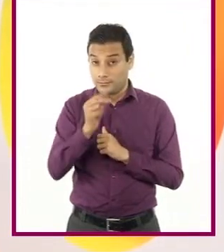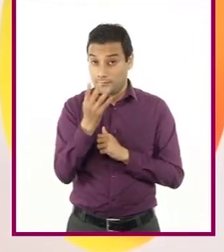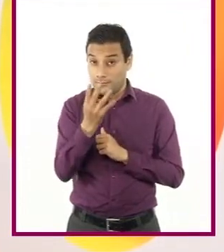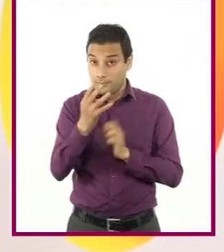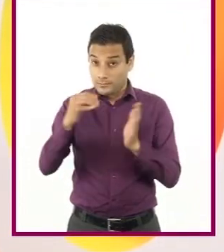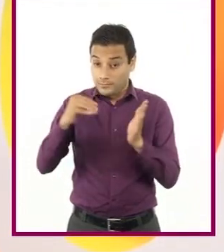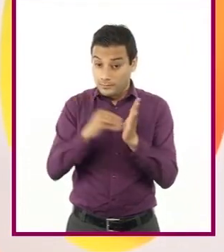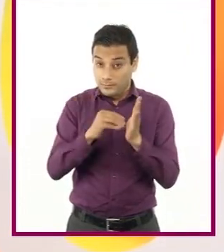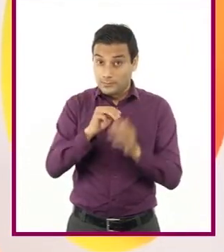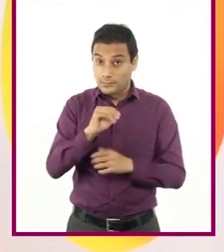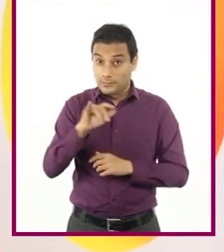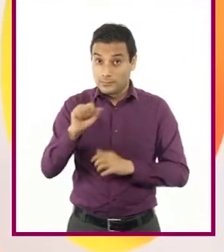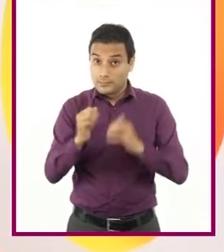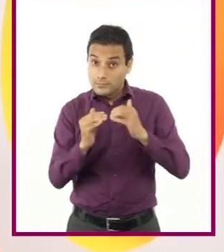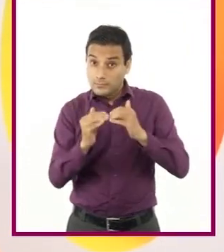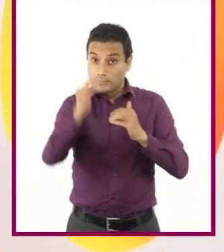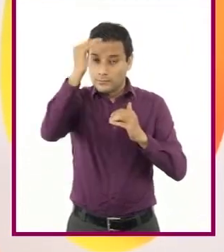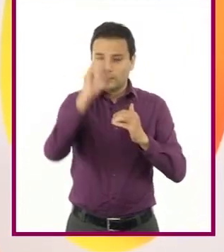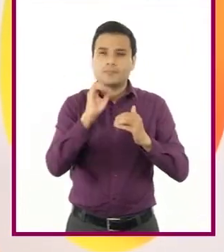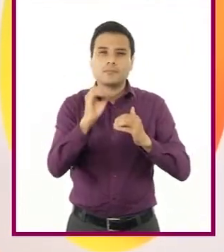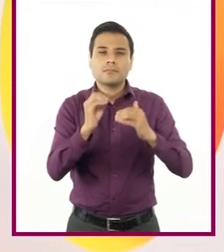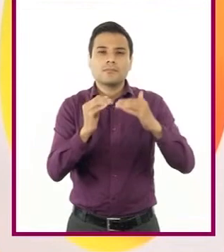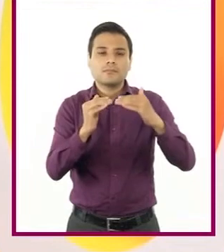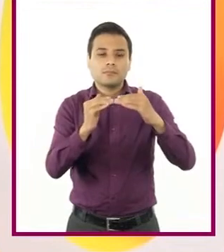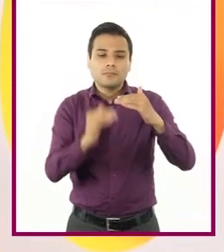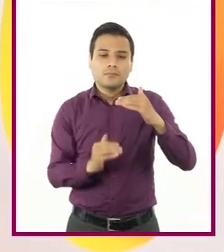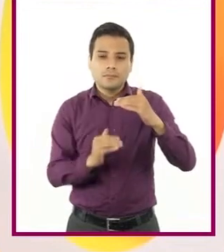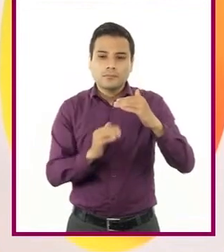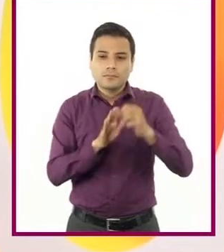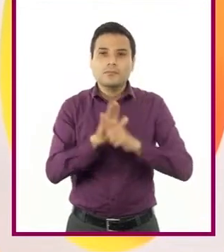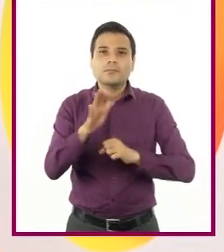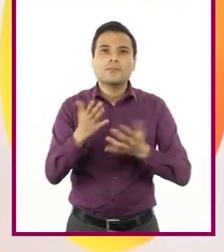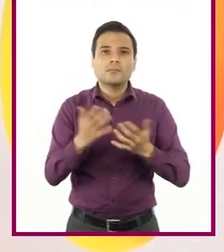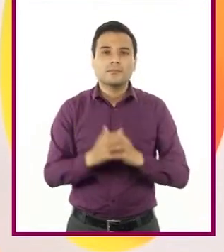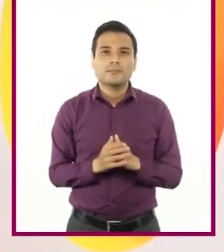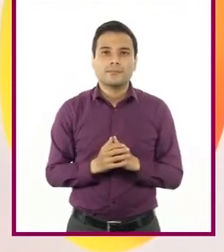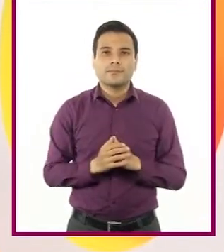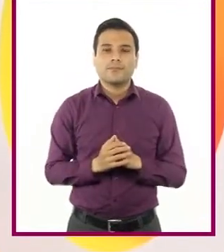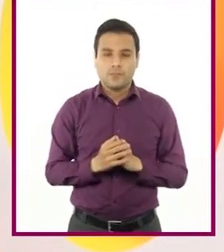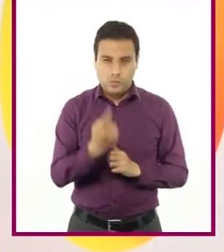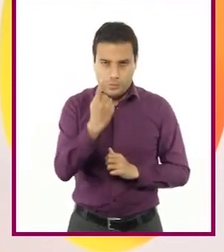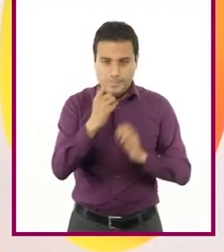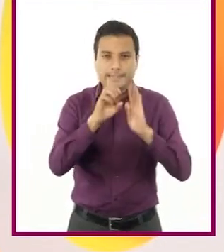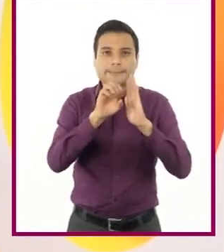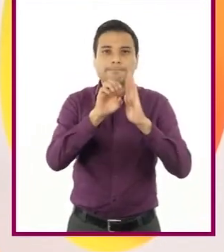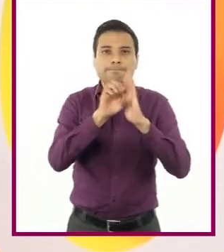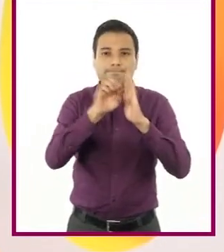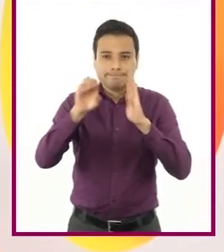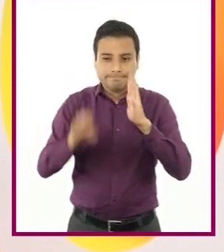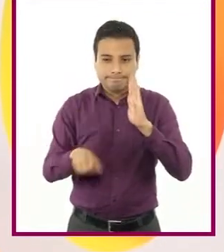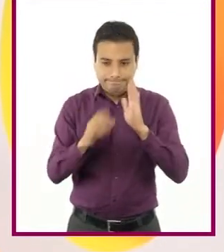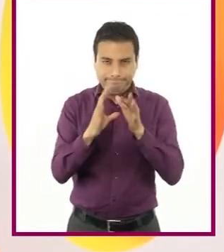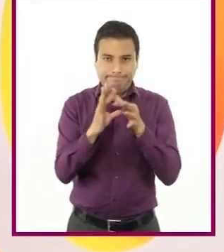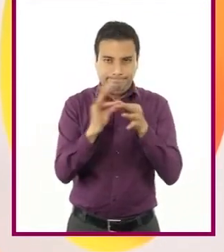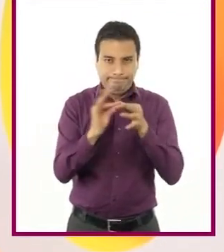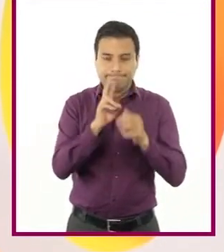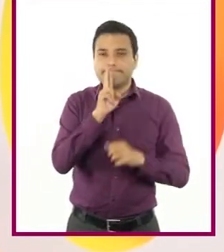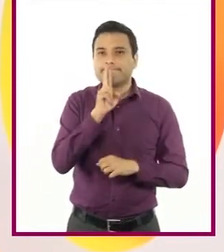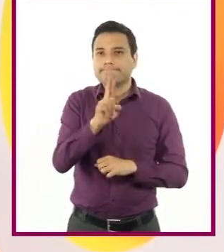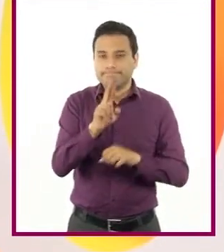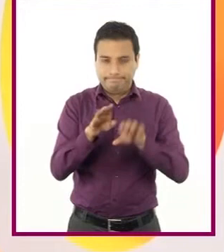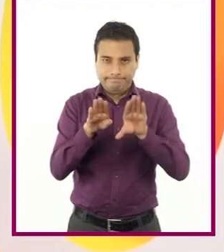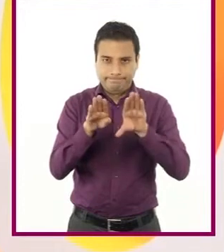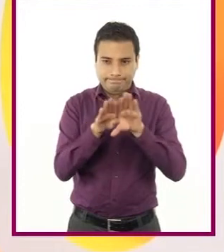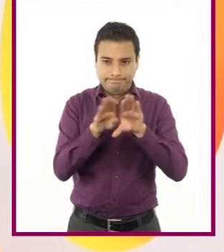384,000 millas o menor a esta cantidad? Veamos una forma de resolver para contestar la pregunta del